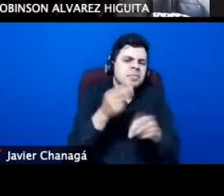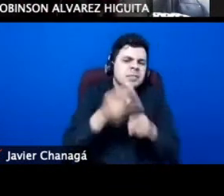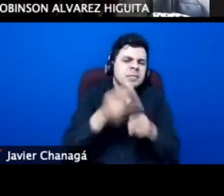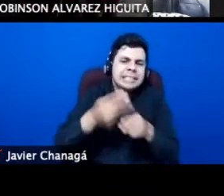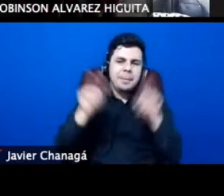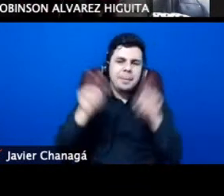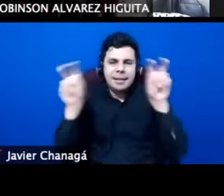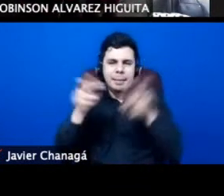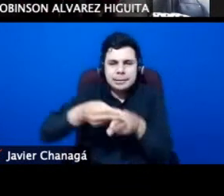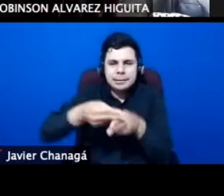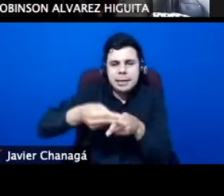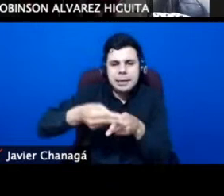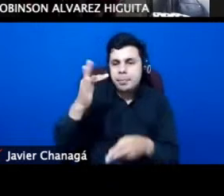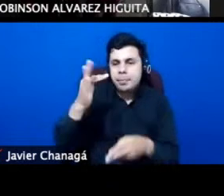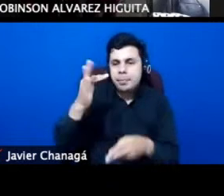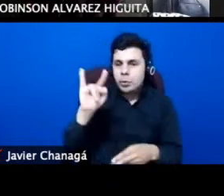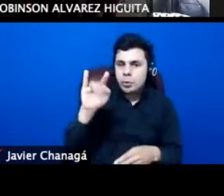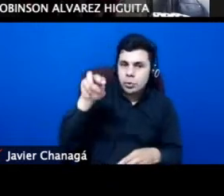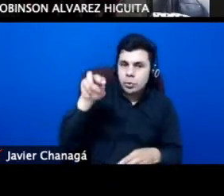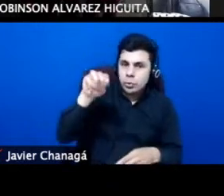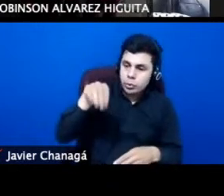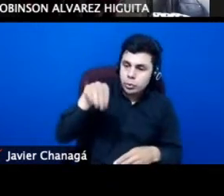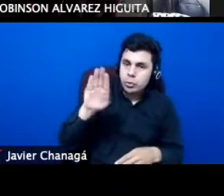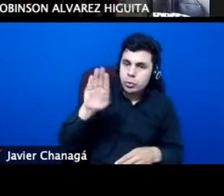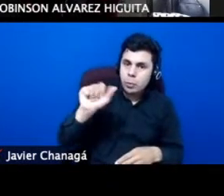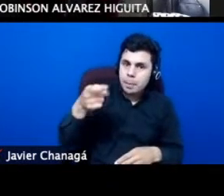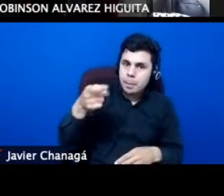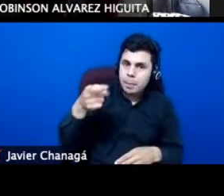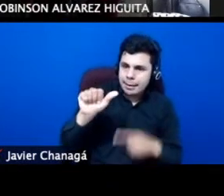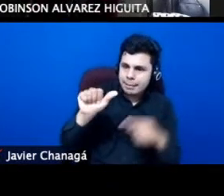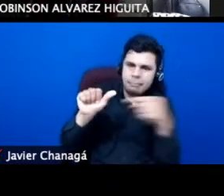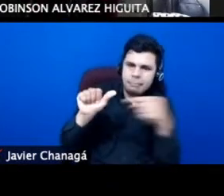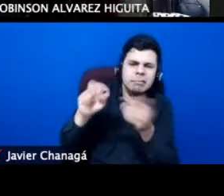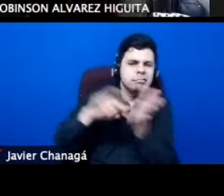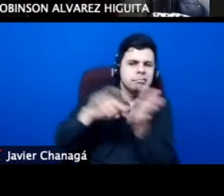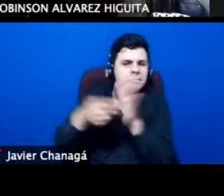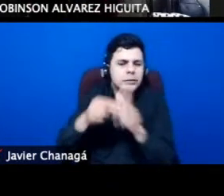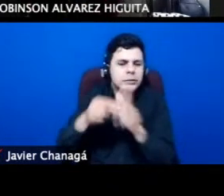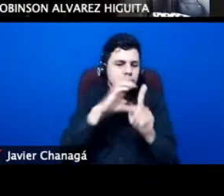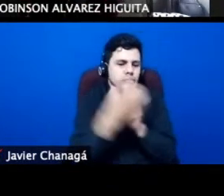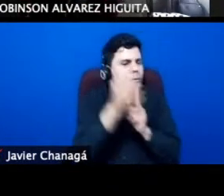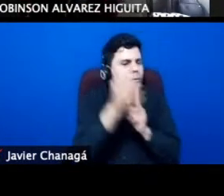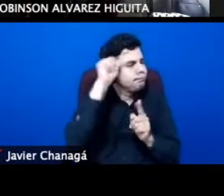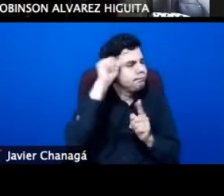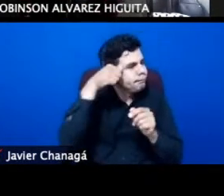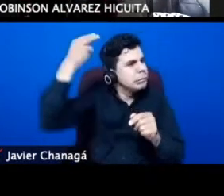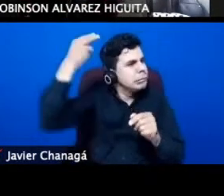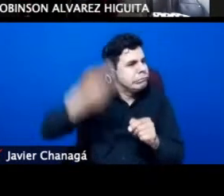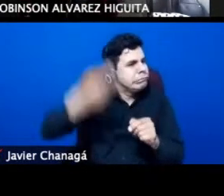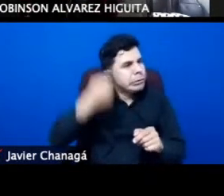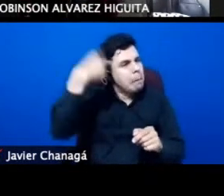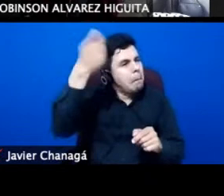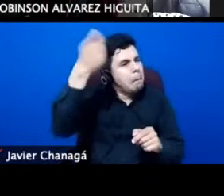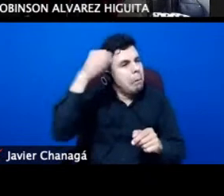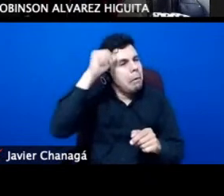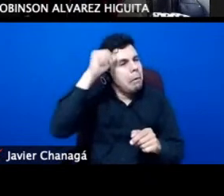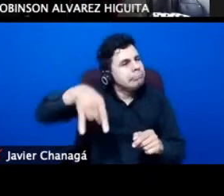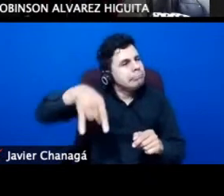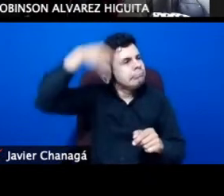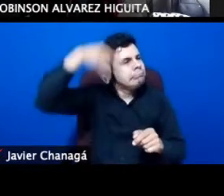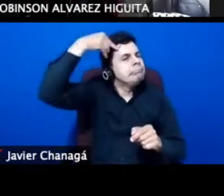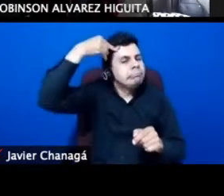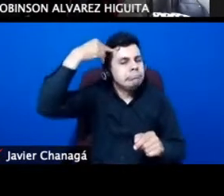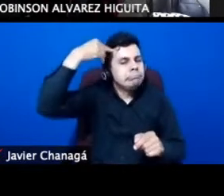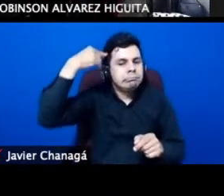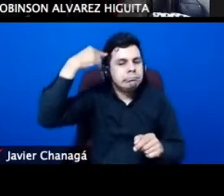trabajamos sobre la memoria Quimbaya, respondiéndonos una pregunta que todavía no está totalmente respondida, y es ¿qué somos los